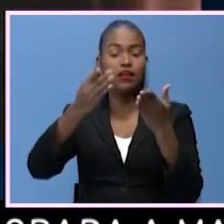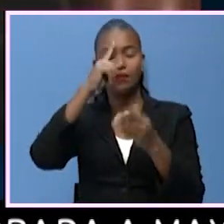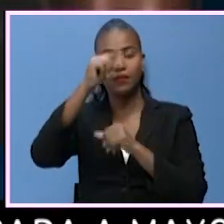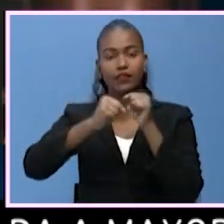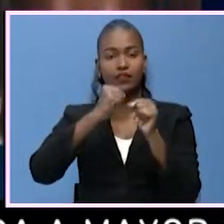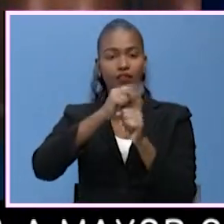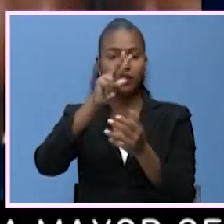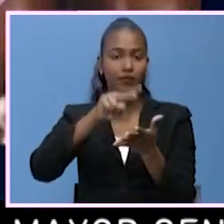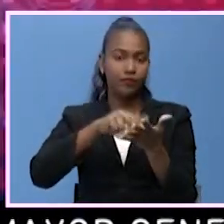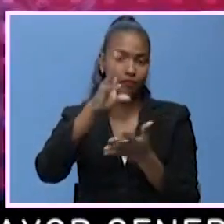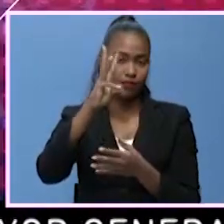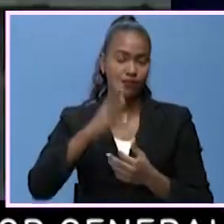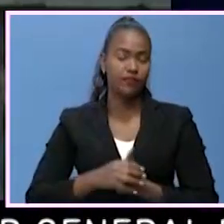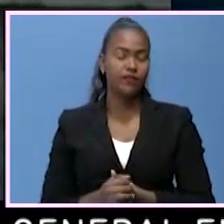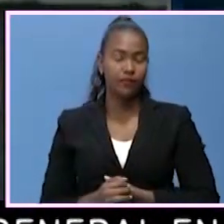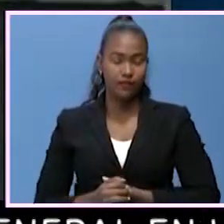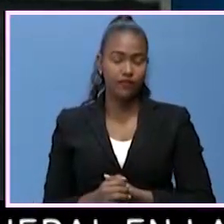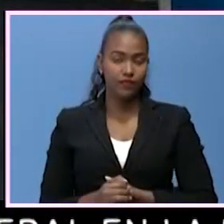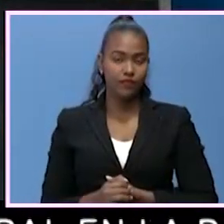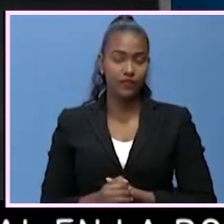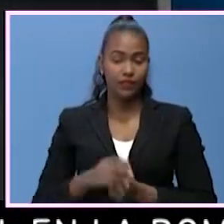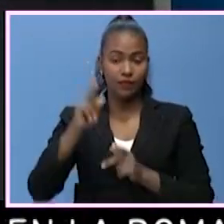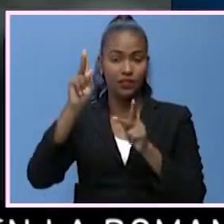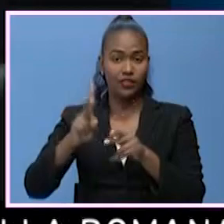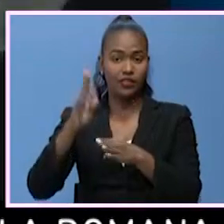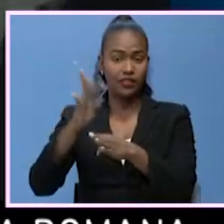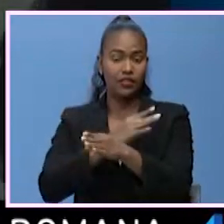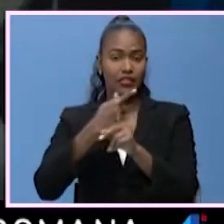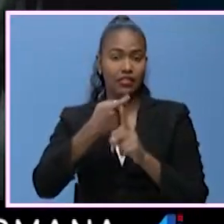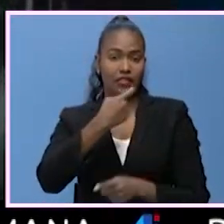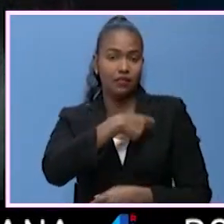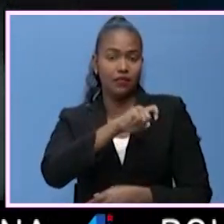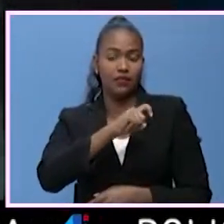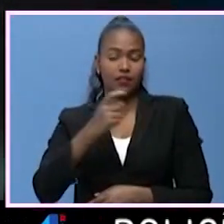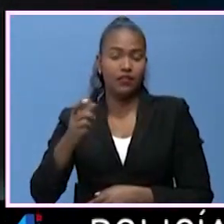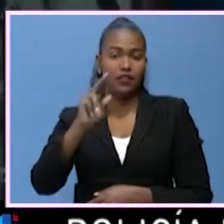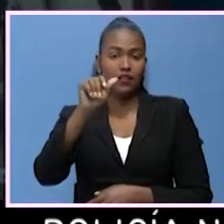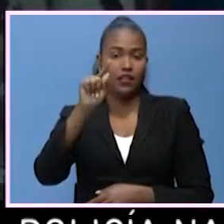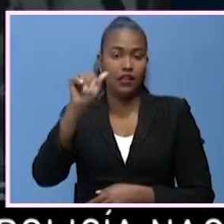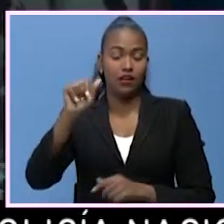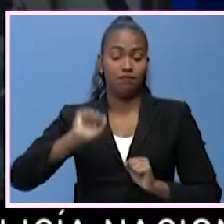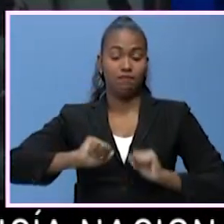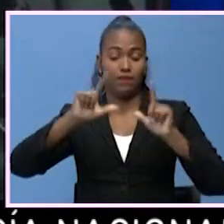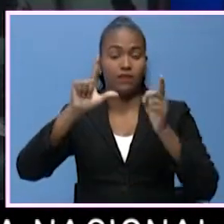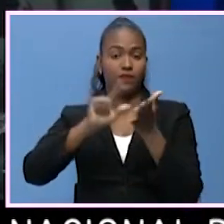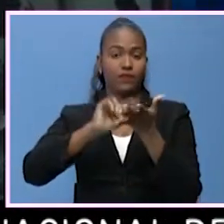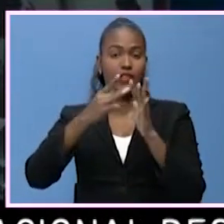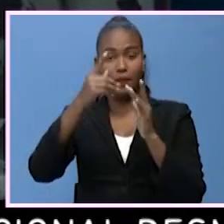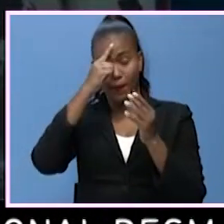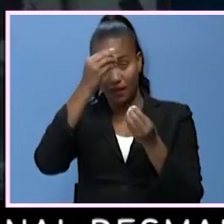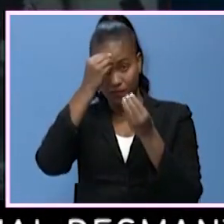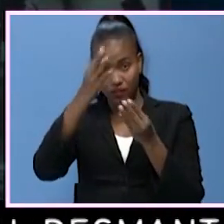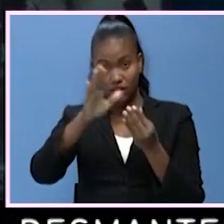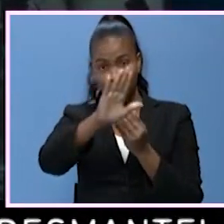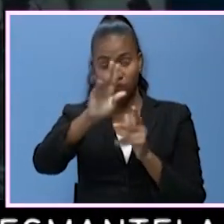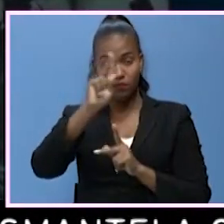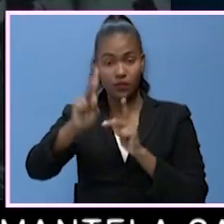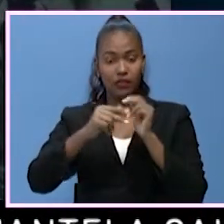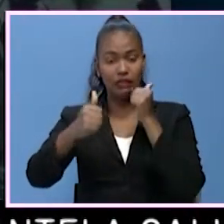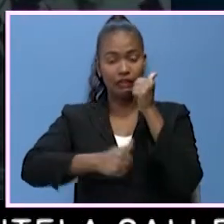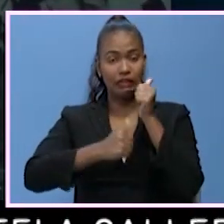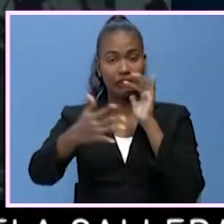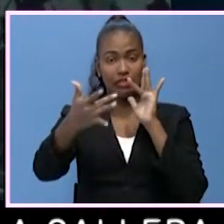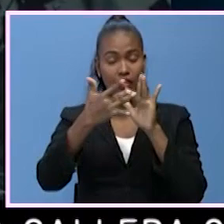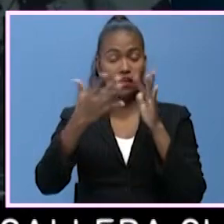año 2006. La cantante española Natalia Jiménez acudió a sus redes sociales para aclararle a sus seguidores que